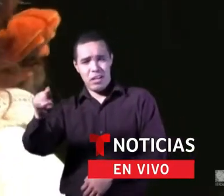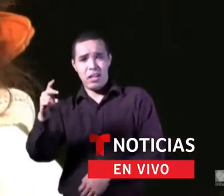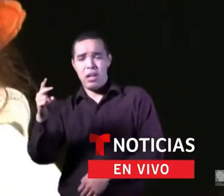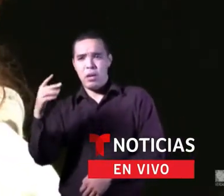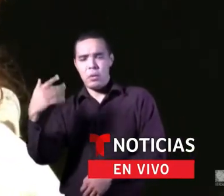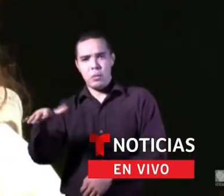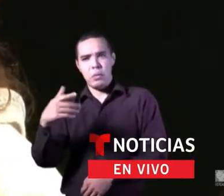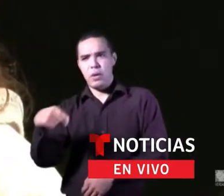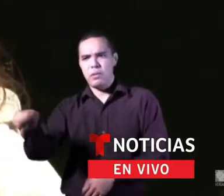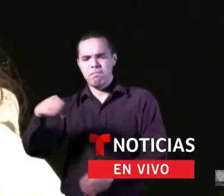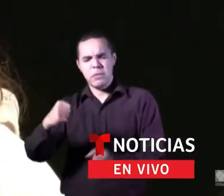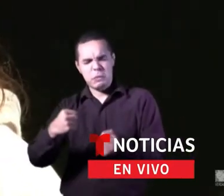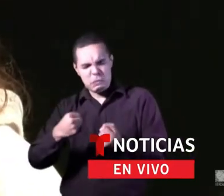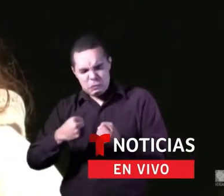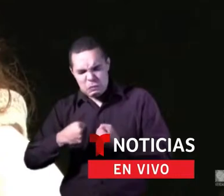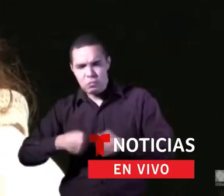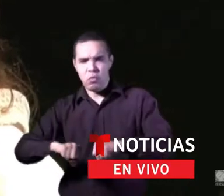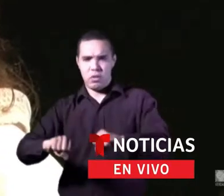inmenso esfuerzo